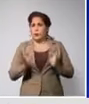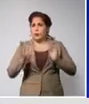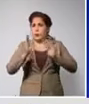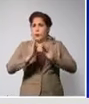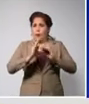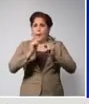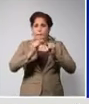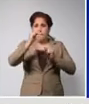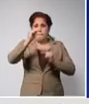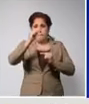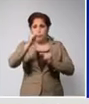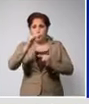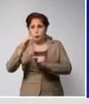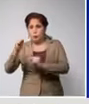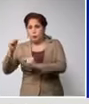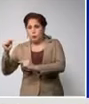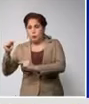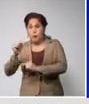de los que aportan el